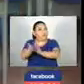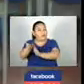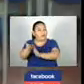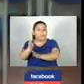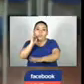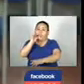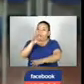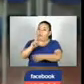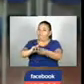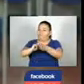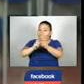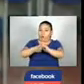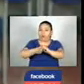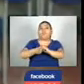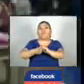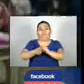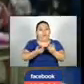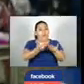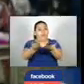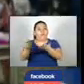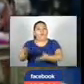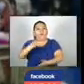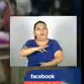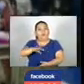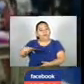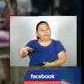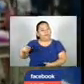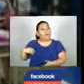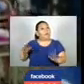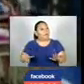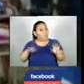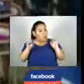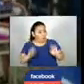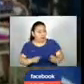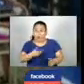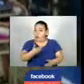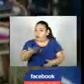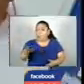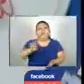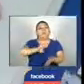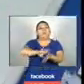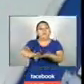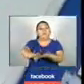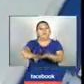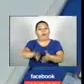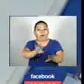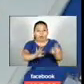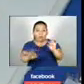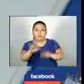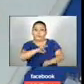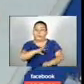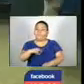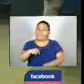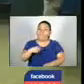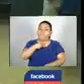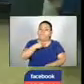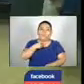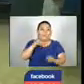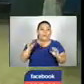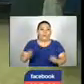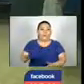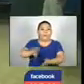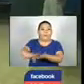esta modificación va a beneficiar a las familias para tener un mayor poder adquisitivo. ya que muchas han tenido problemas con el pago